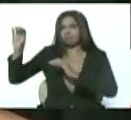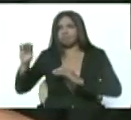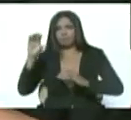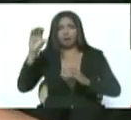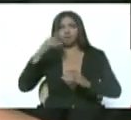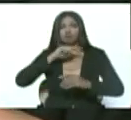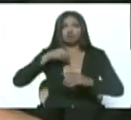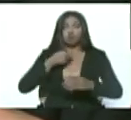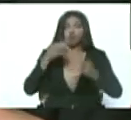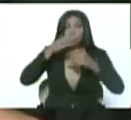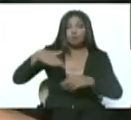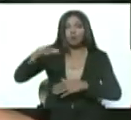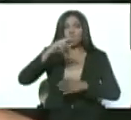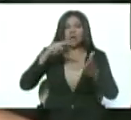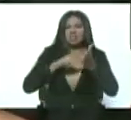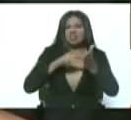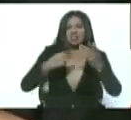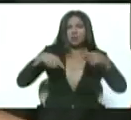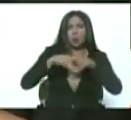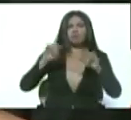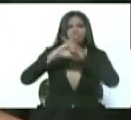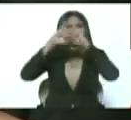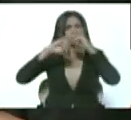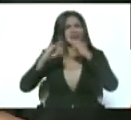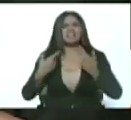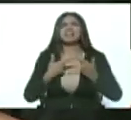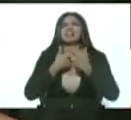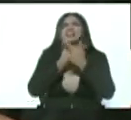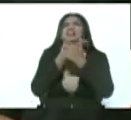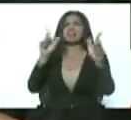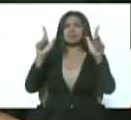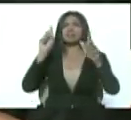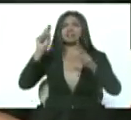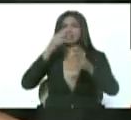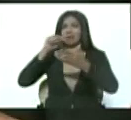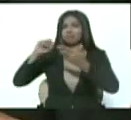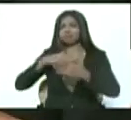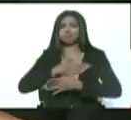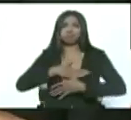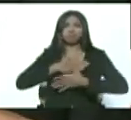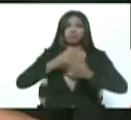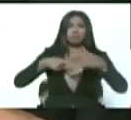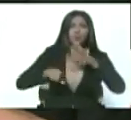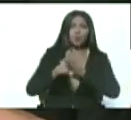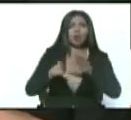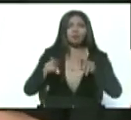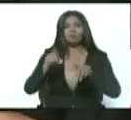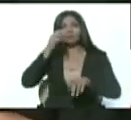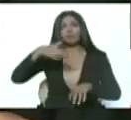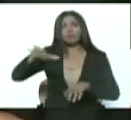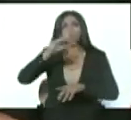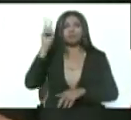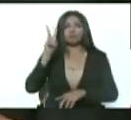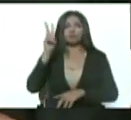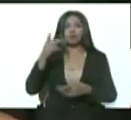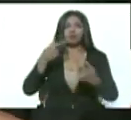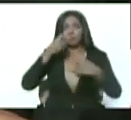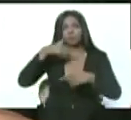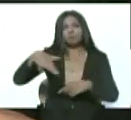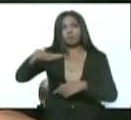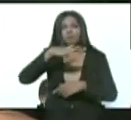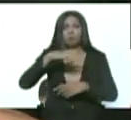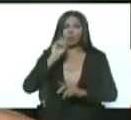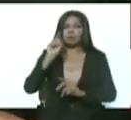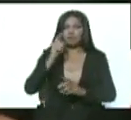que el pueblo iraní sea un pueblo feliz, libre, con sus necesidades satisfechas, y el pueblo venezolano sea un pueblo feliz, libre, con